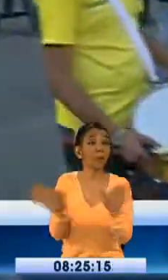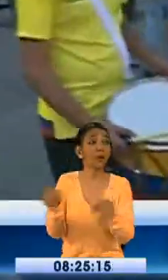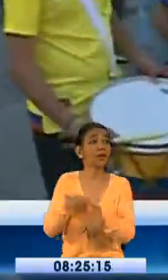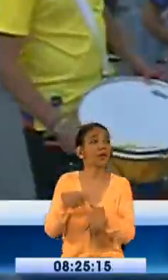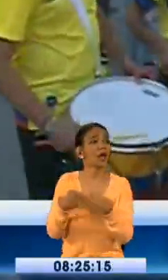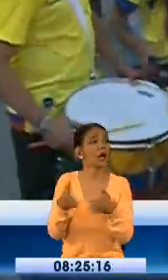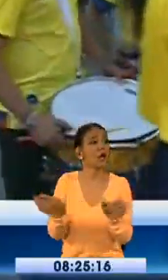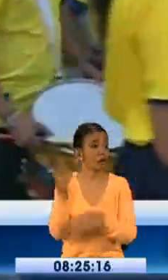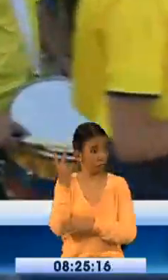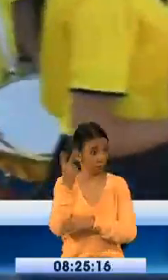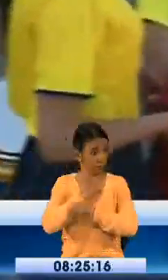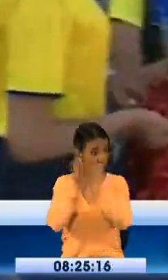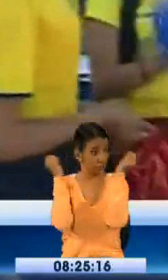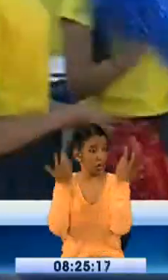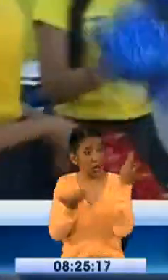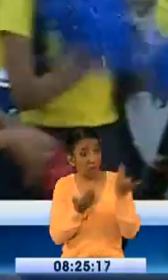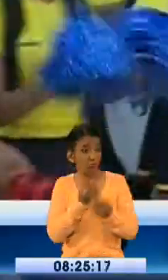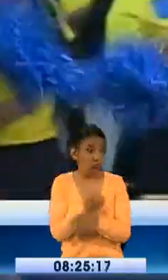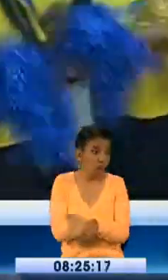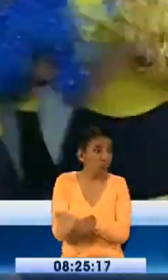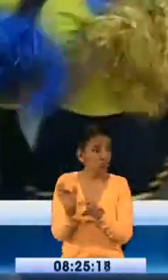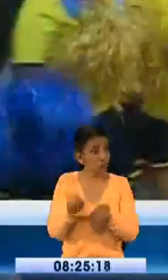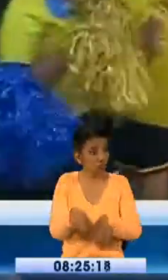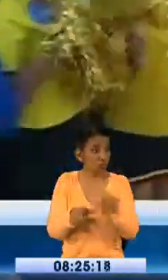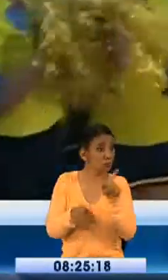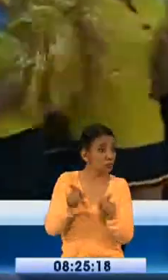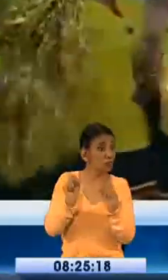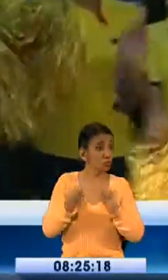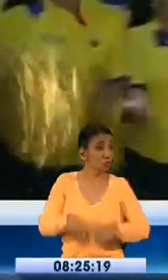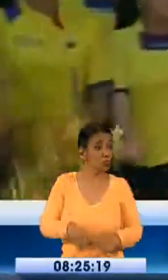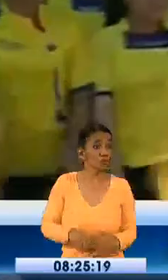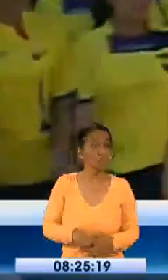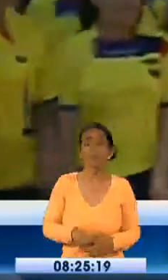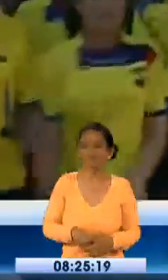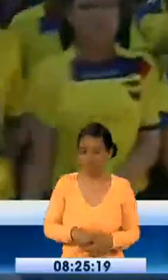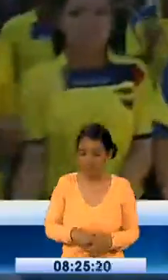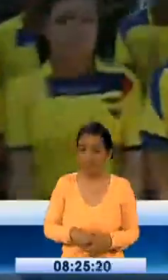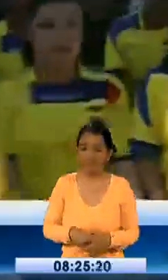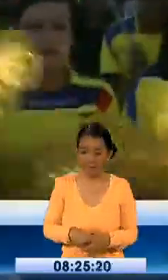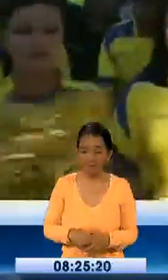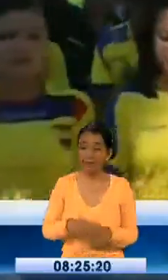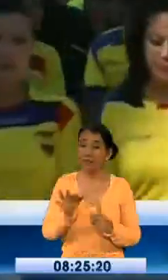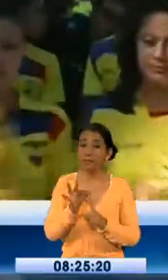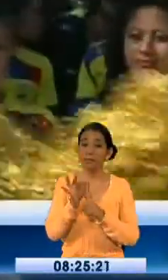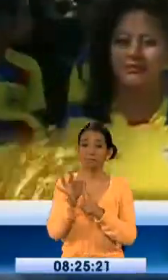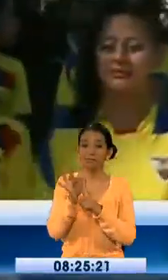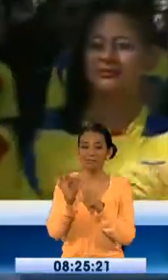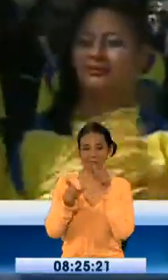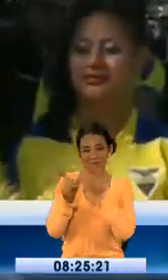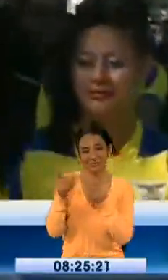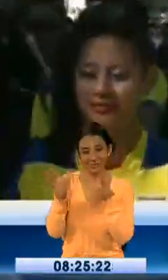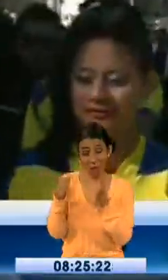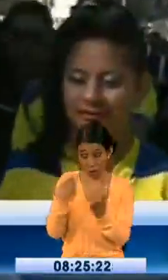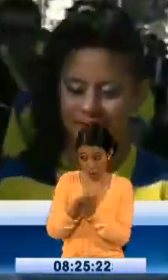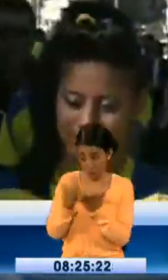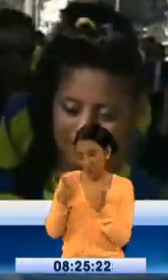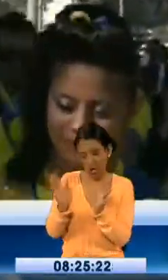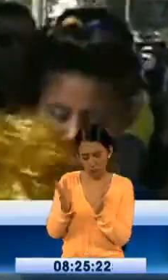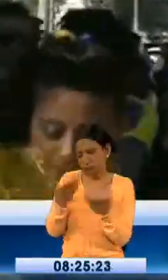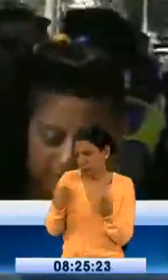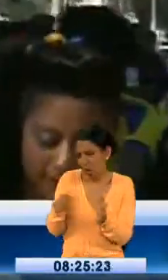las 12 del día. ¿Alguna recomendación para la ciudadanía? Así es, bueno, en especial para los aficionados que ya tienen su entrada,